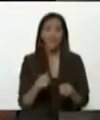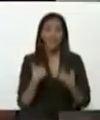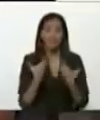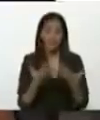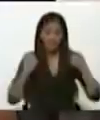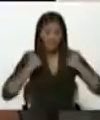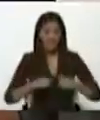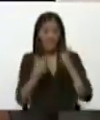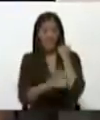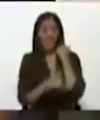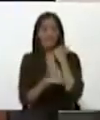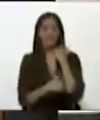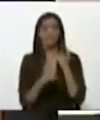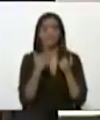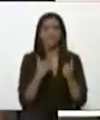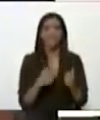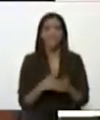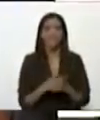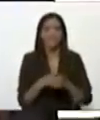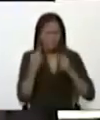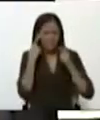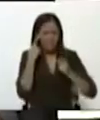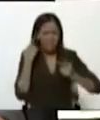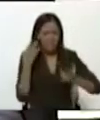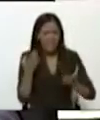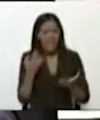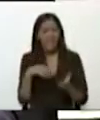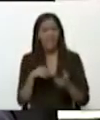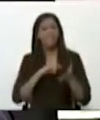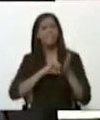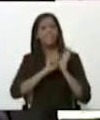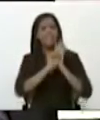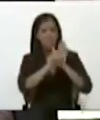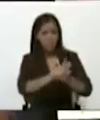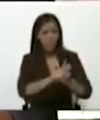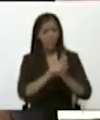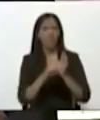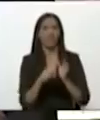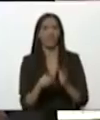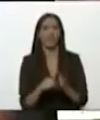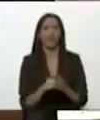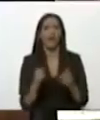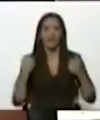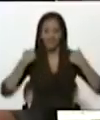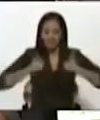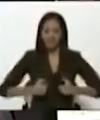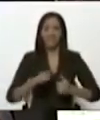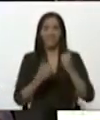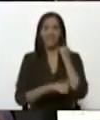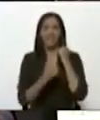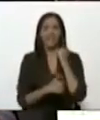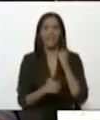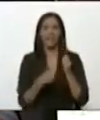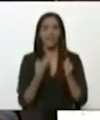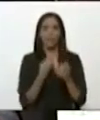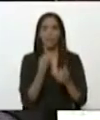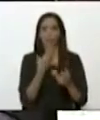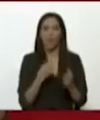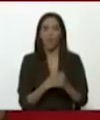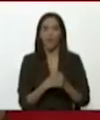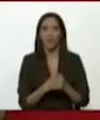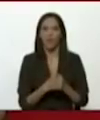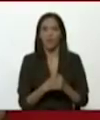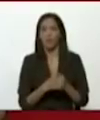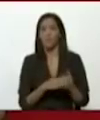naranja, le dijeron, sí, imagínate la simbología. Cuando salió con una camisa naranja, así como que, bueno, vas con una braja naranja para Estados